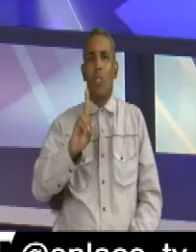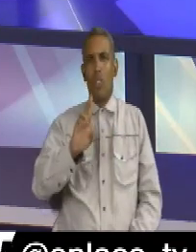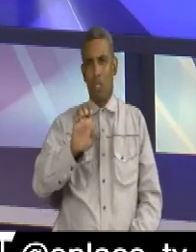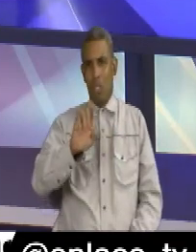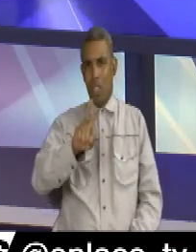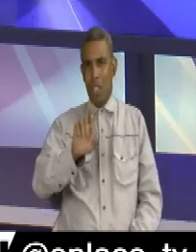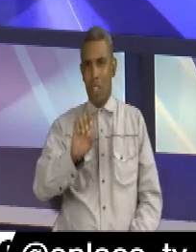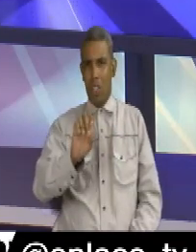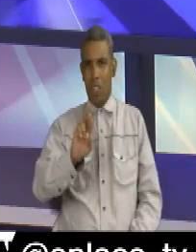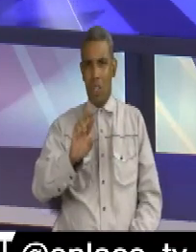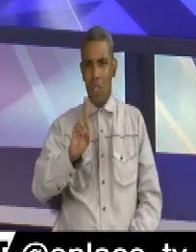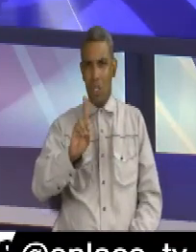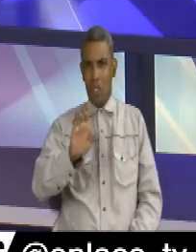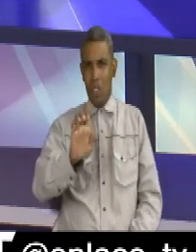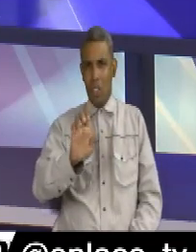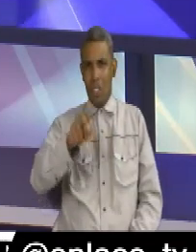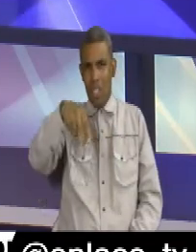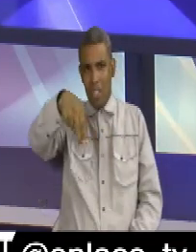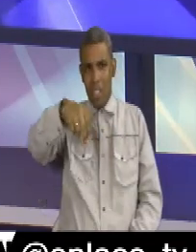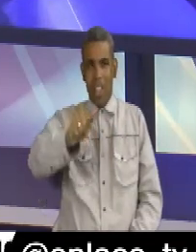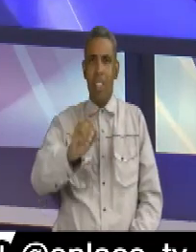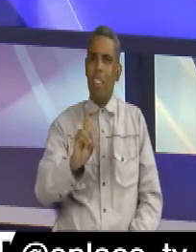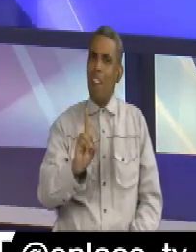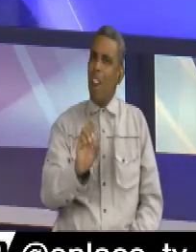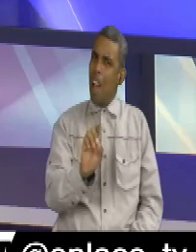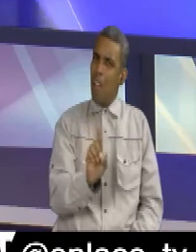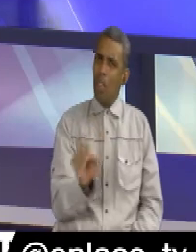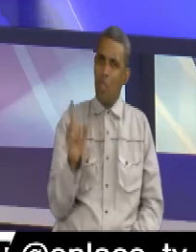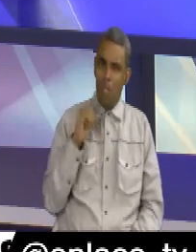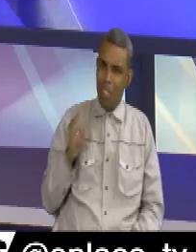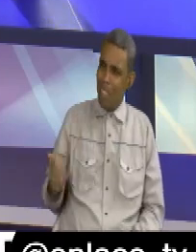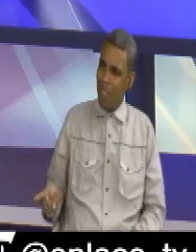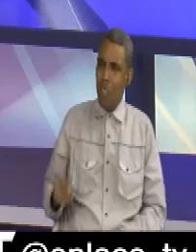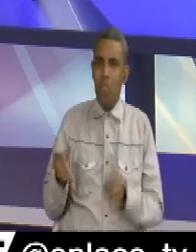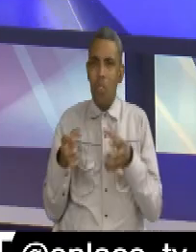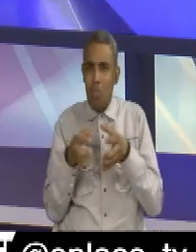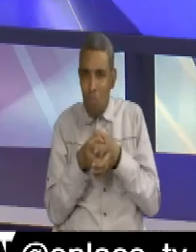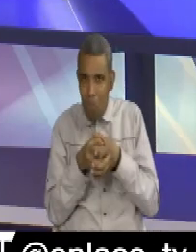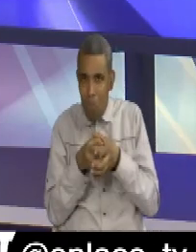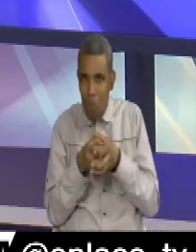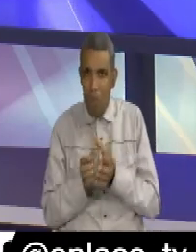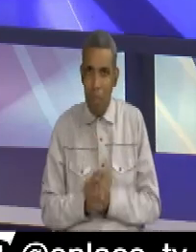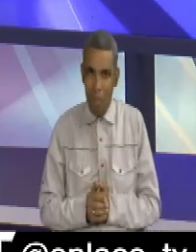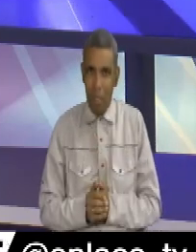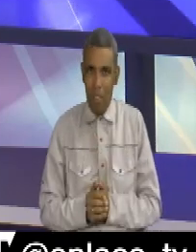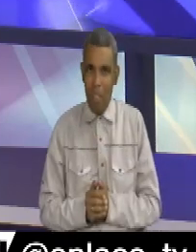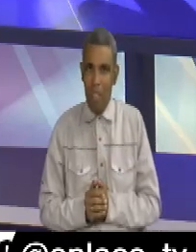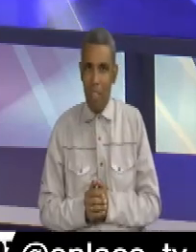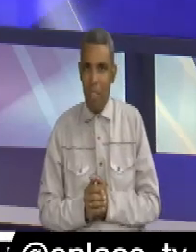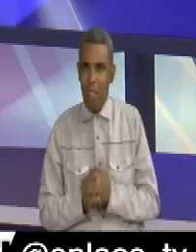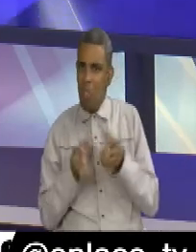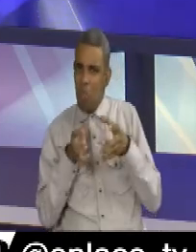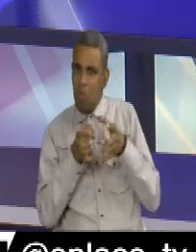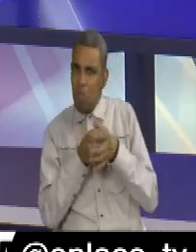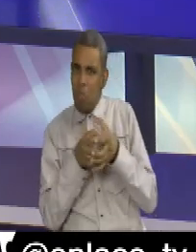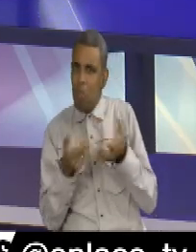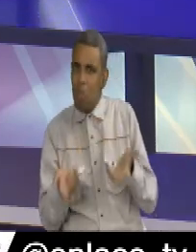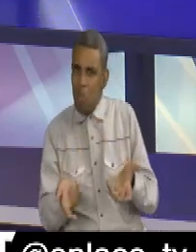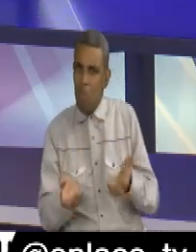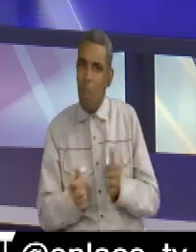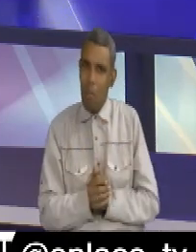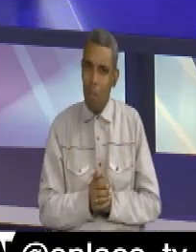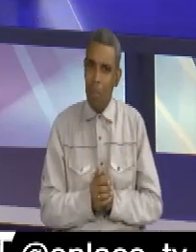Erwin Espelucao y David Ra, que este miércoles estarán con Poncho Zuleta en una campaña que realiza la policía